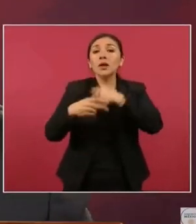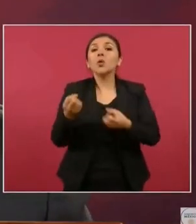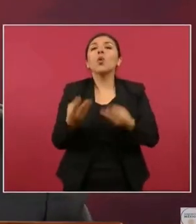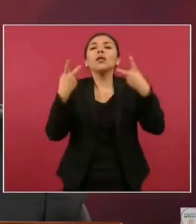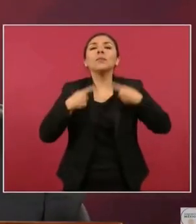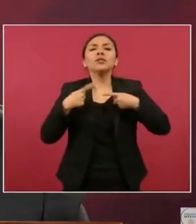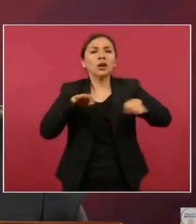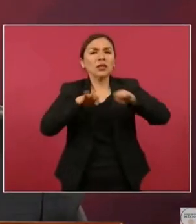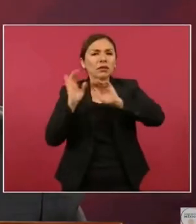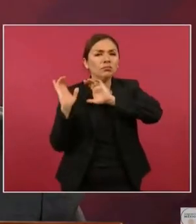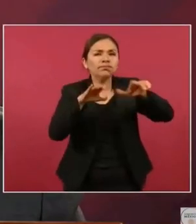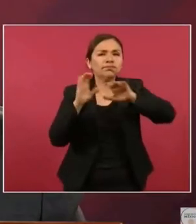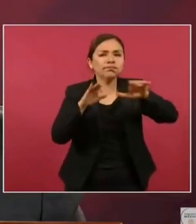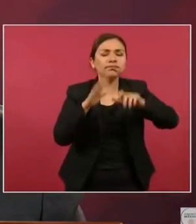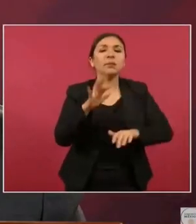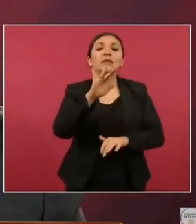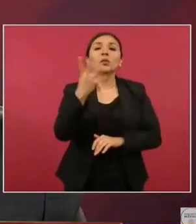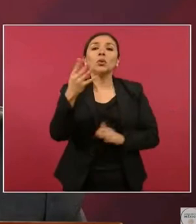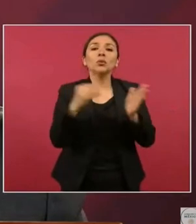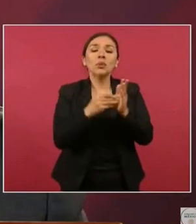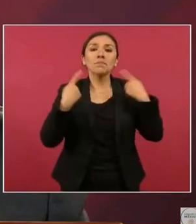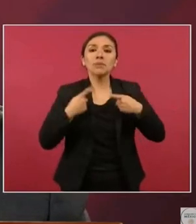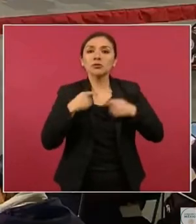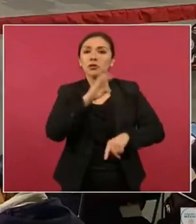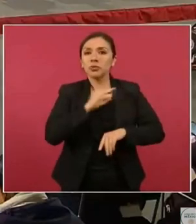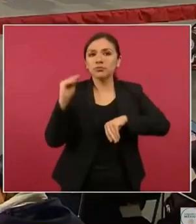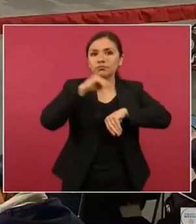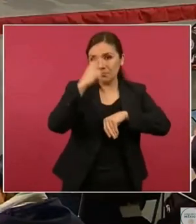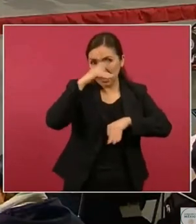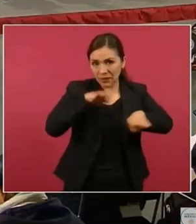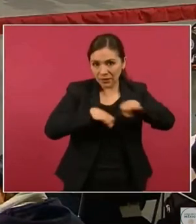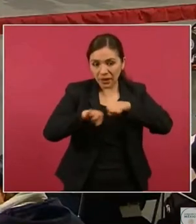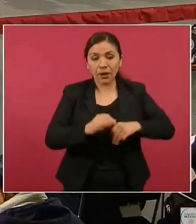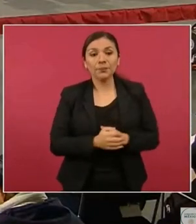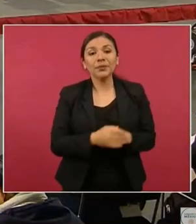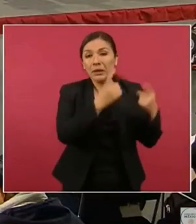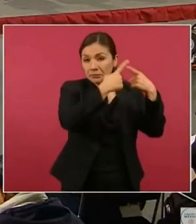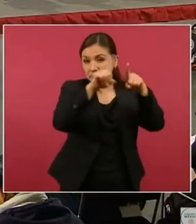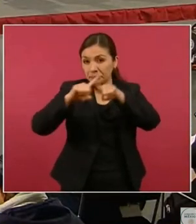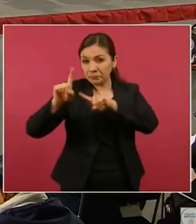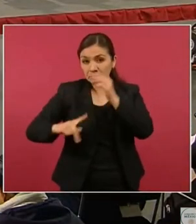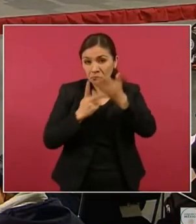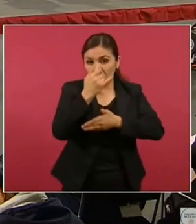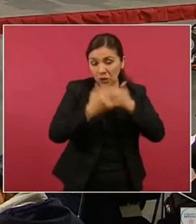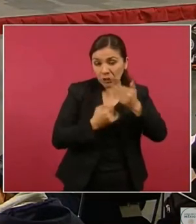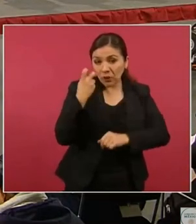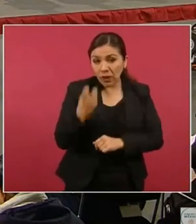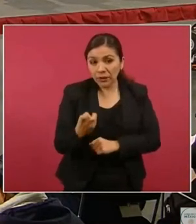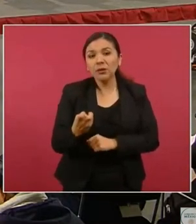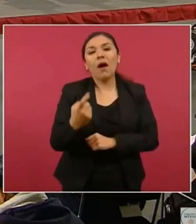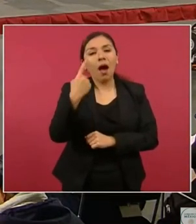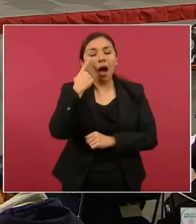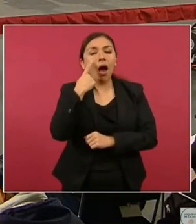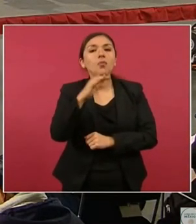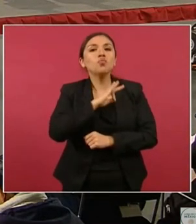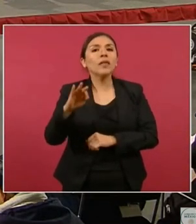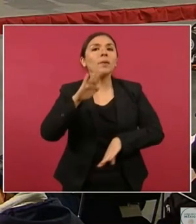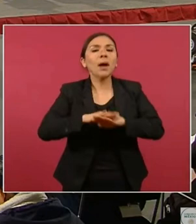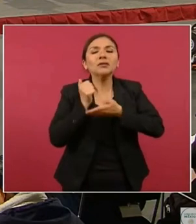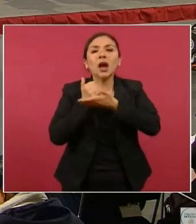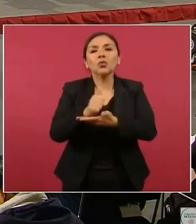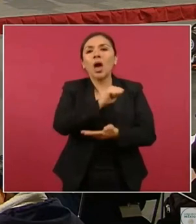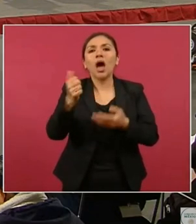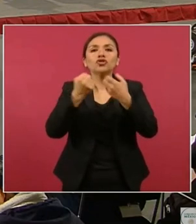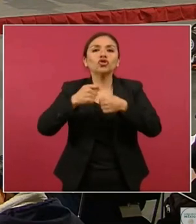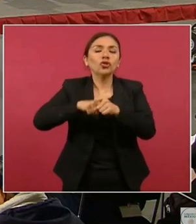de 54 mil empleos. En estos proyectos, vemos que generarán un valor social y a